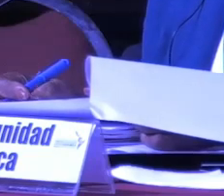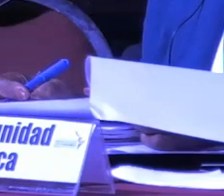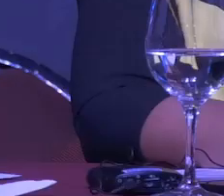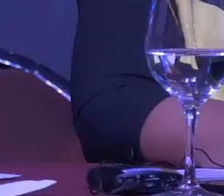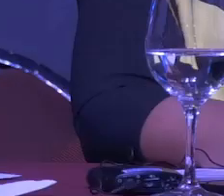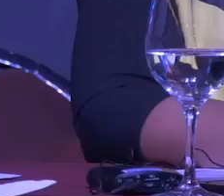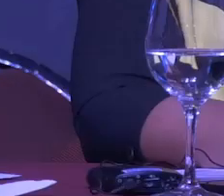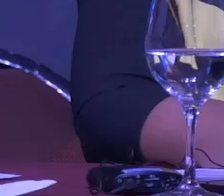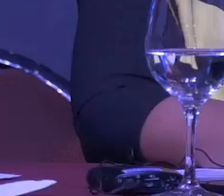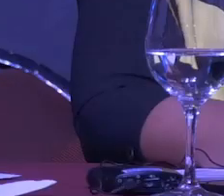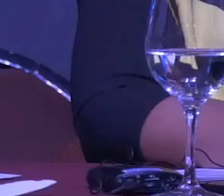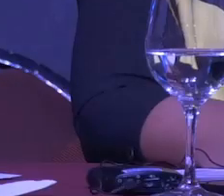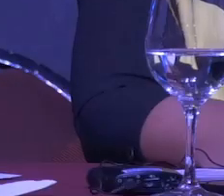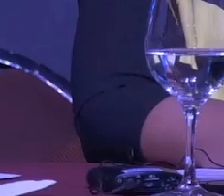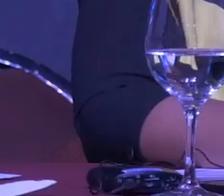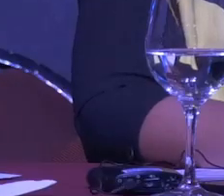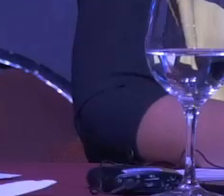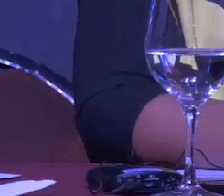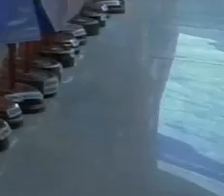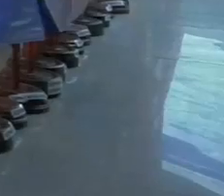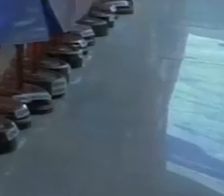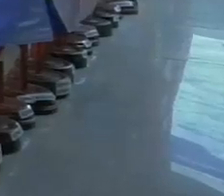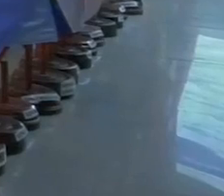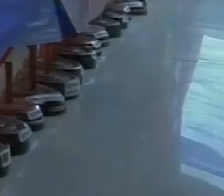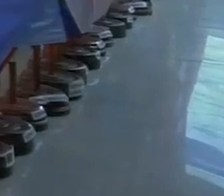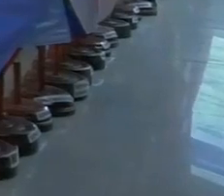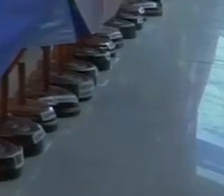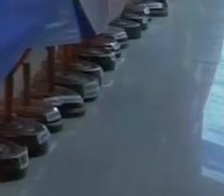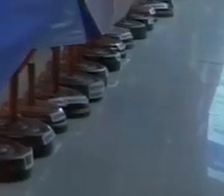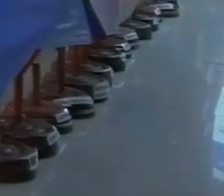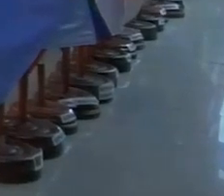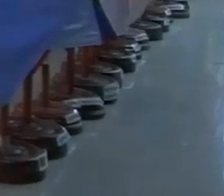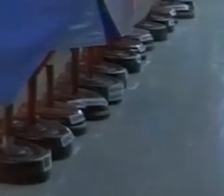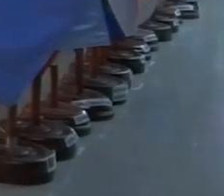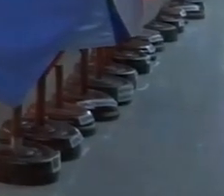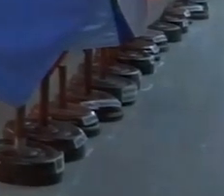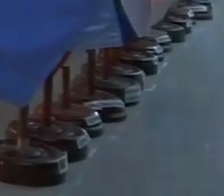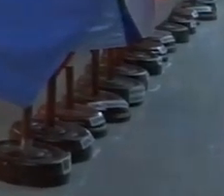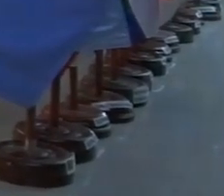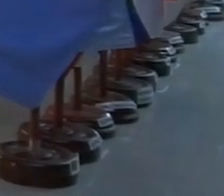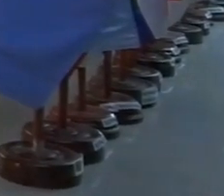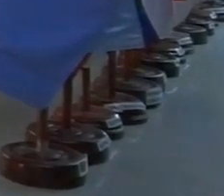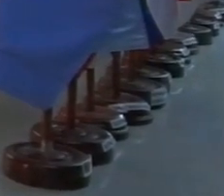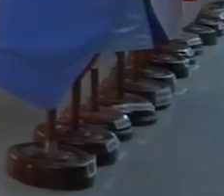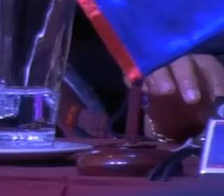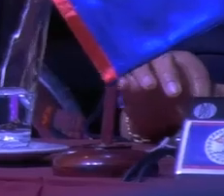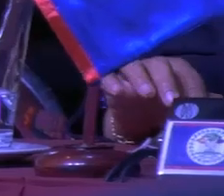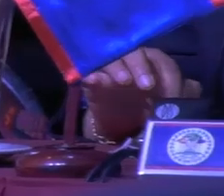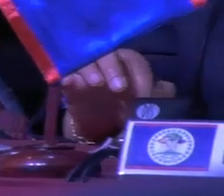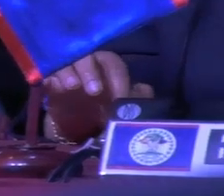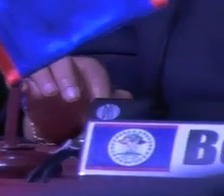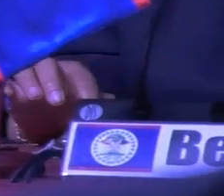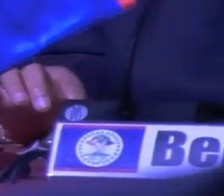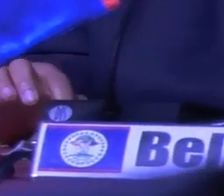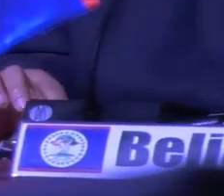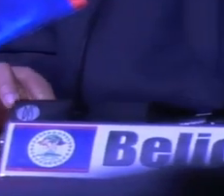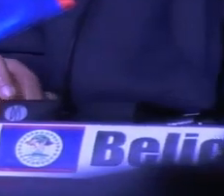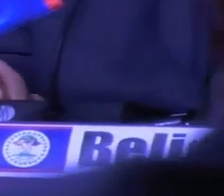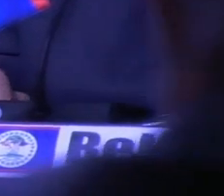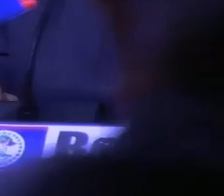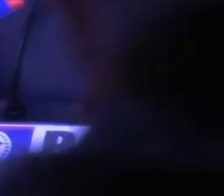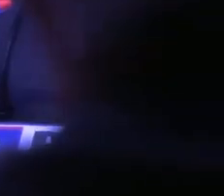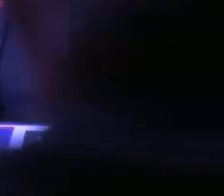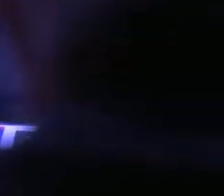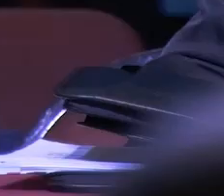América Latina y el Caribe para la implementación del ODS 4, Educación 2030, dando seguimiento a los compromisos de la